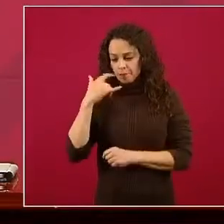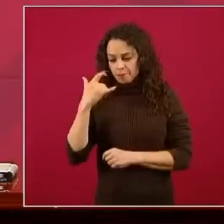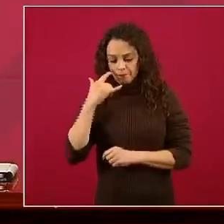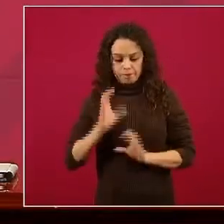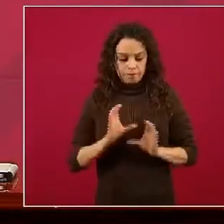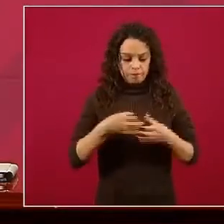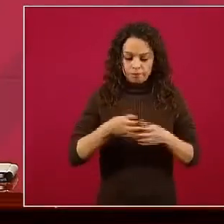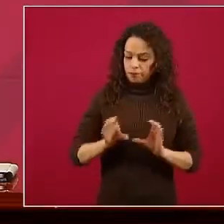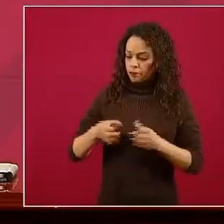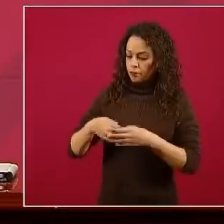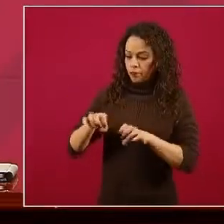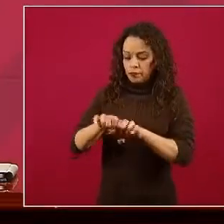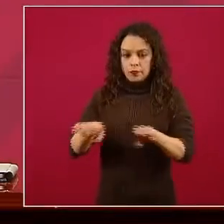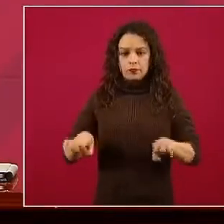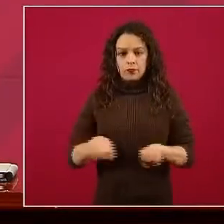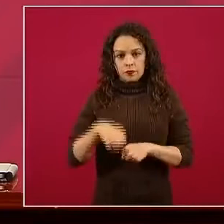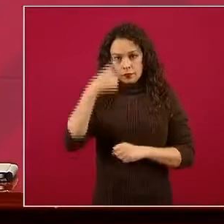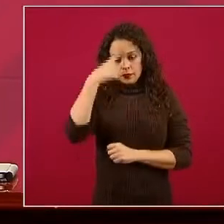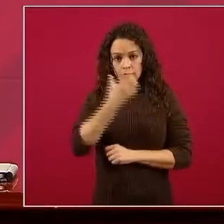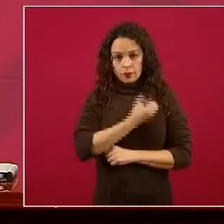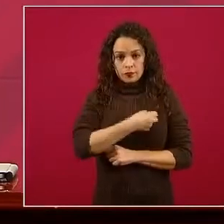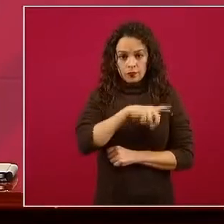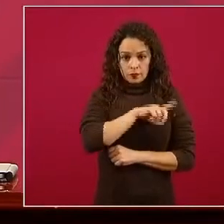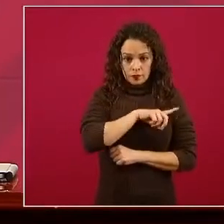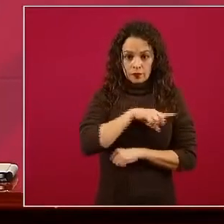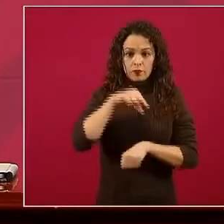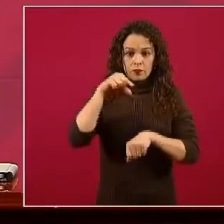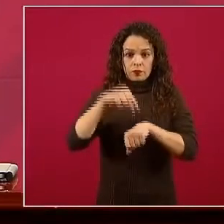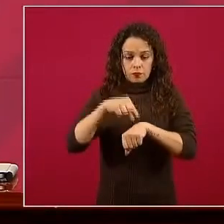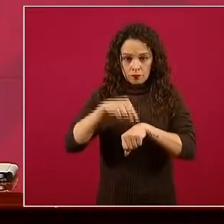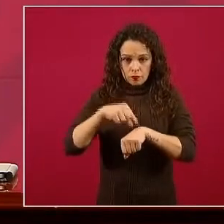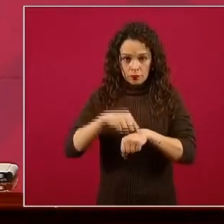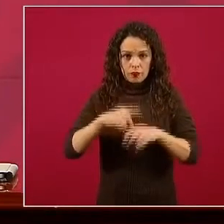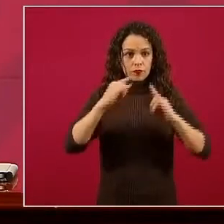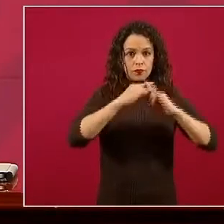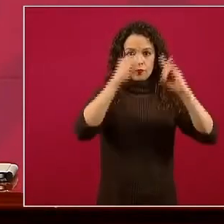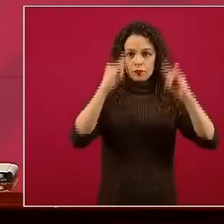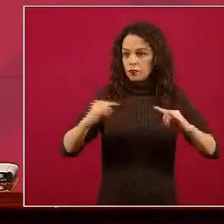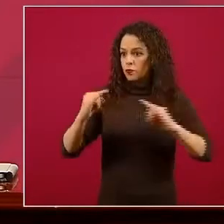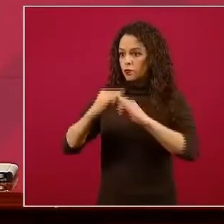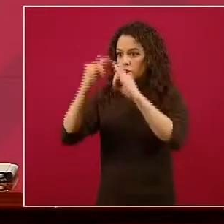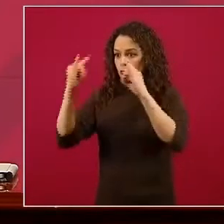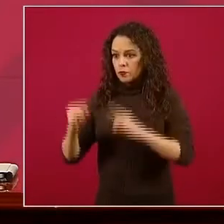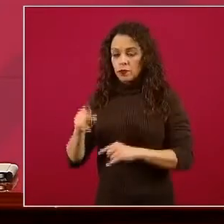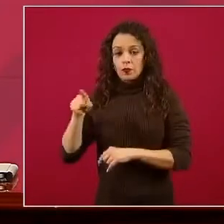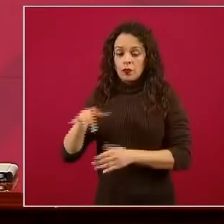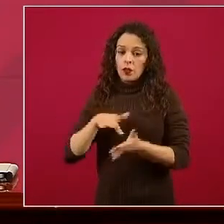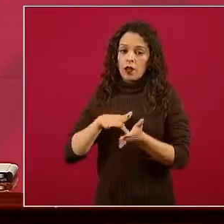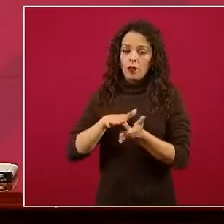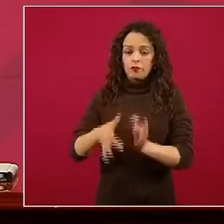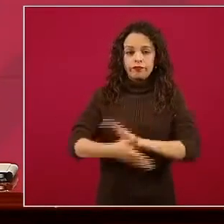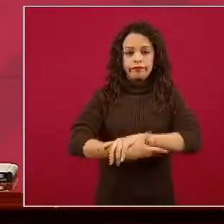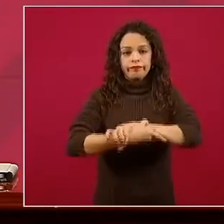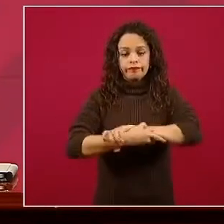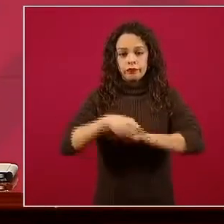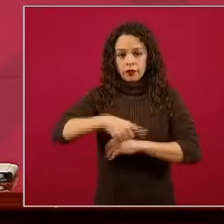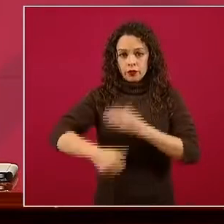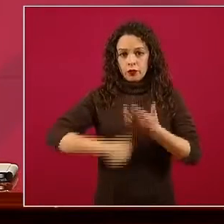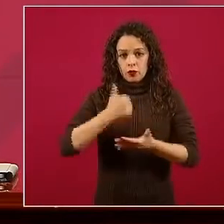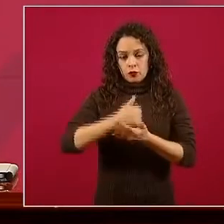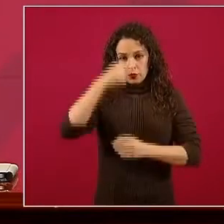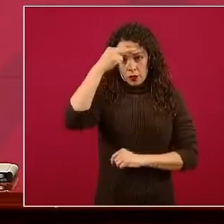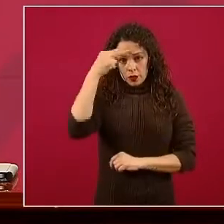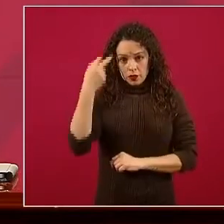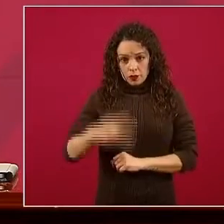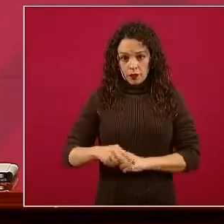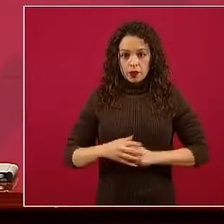de equipos de salud, de brigadas médicas que solidariamente están apoyando a la Ciudad de México. Todo esto se está